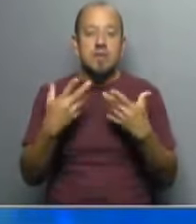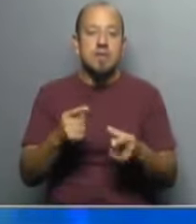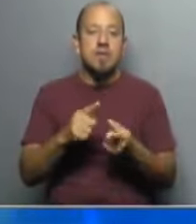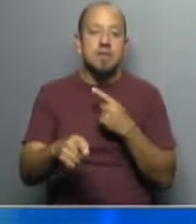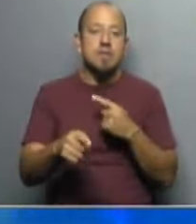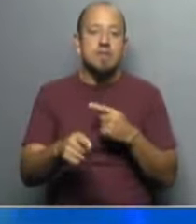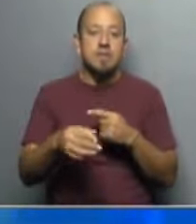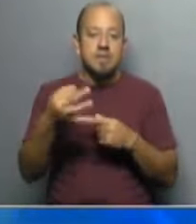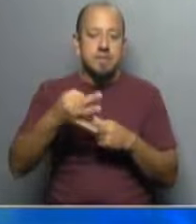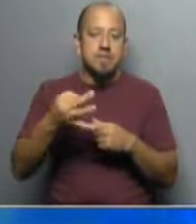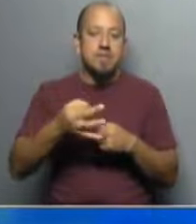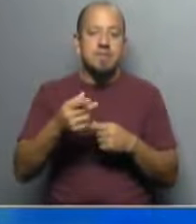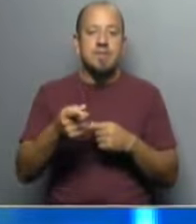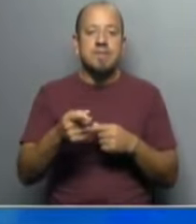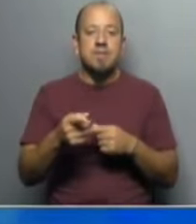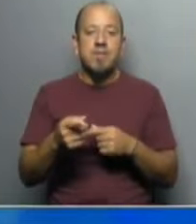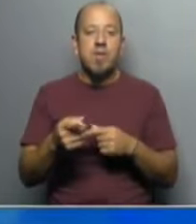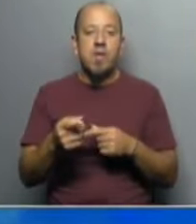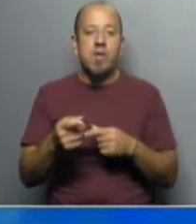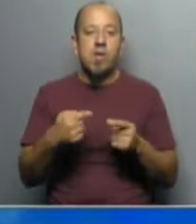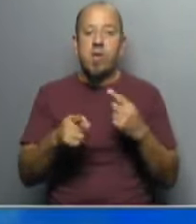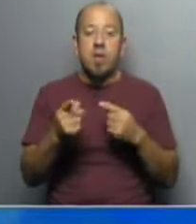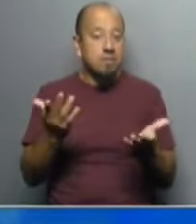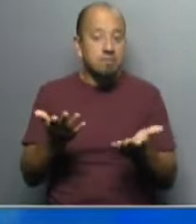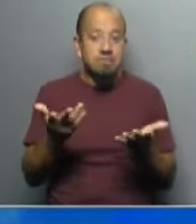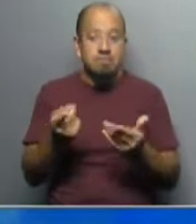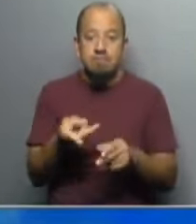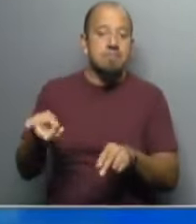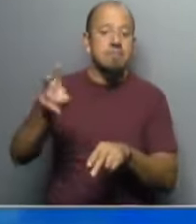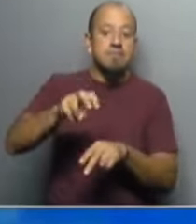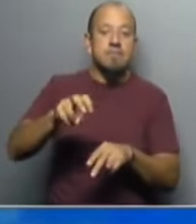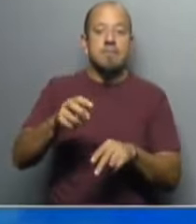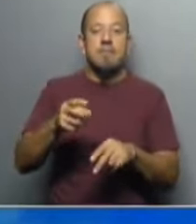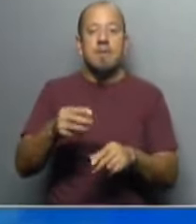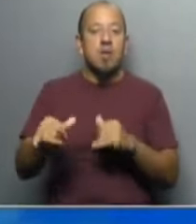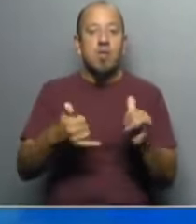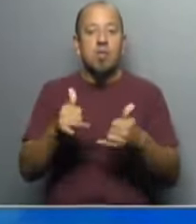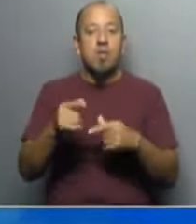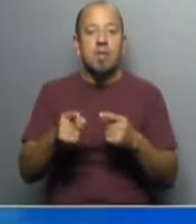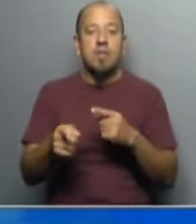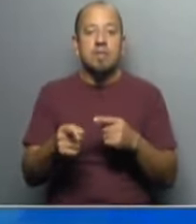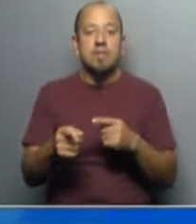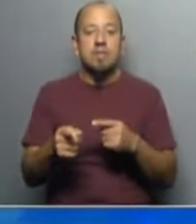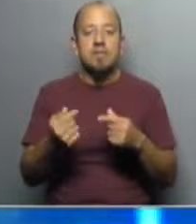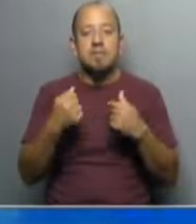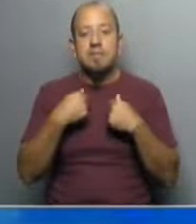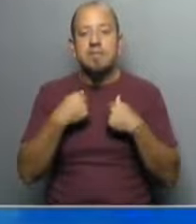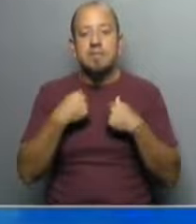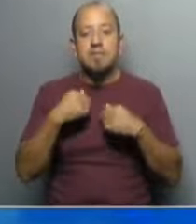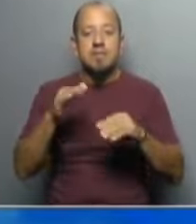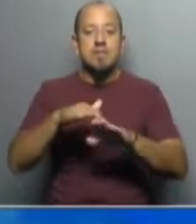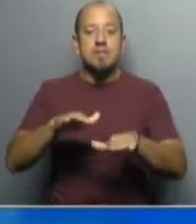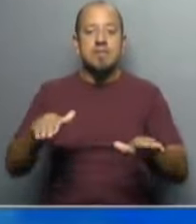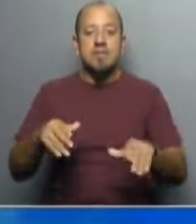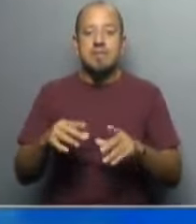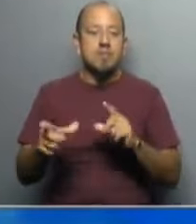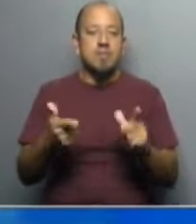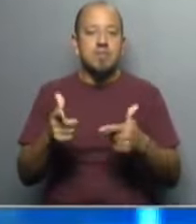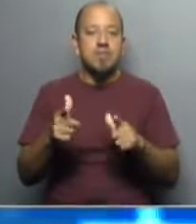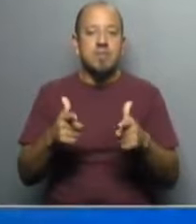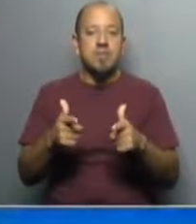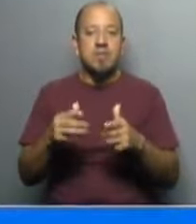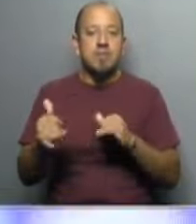La verdad que envidié un poco... ¿No te subiste a ninguno al final? Envidié un poco a las niñeces, porque claro. En mi niñez, obvio, bueno, no habían tantos juegos